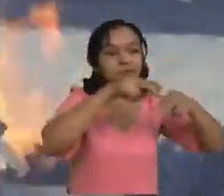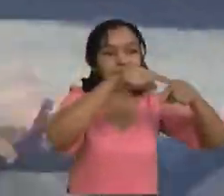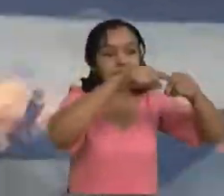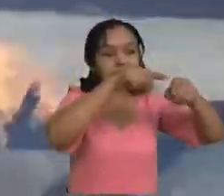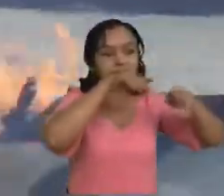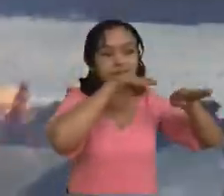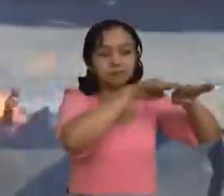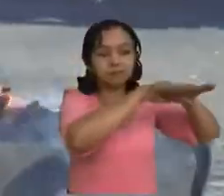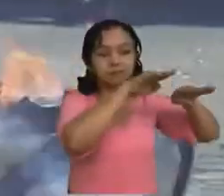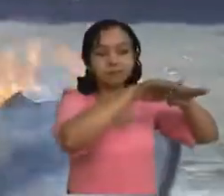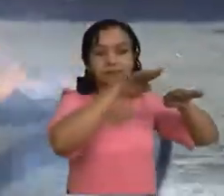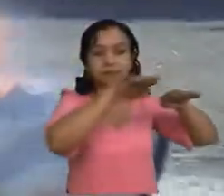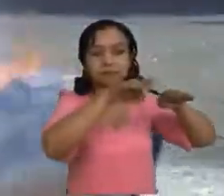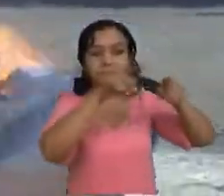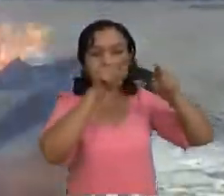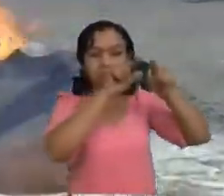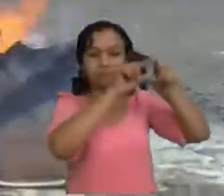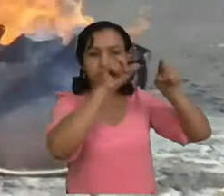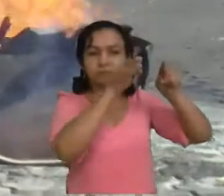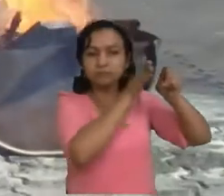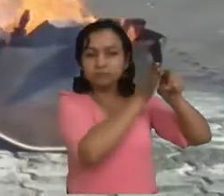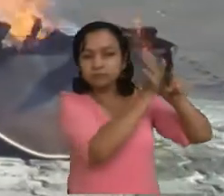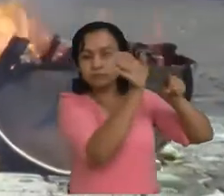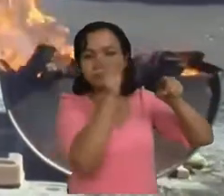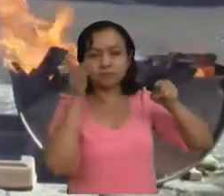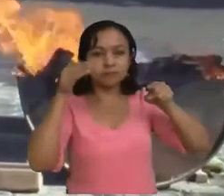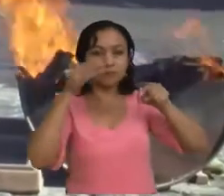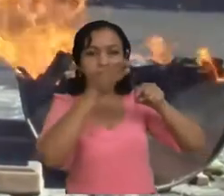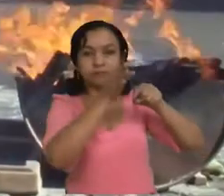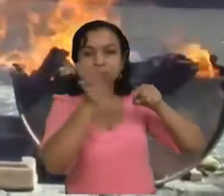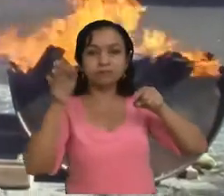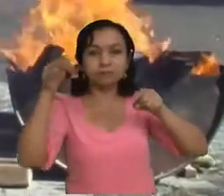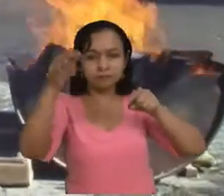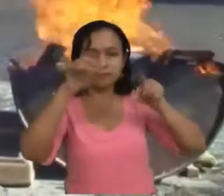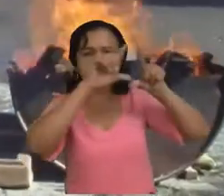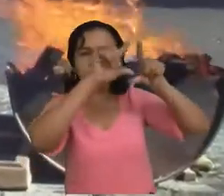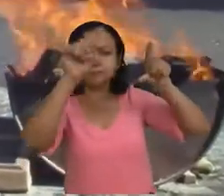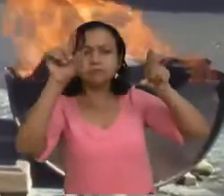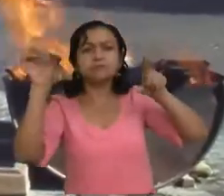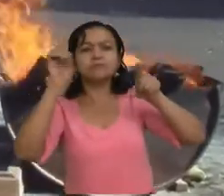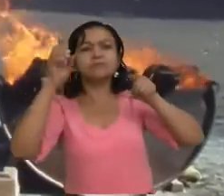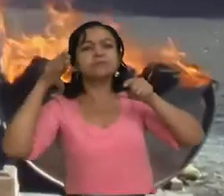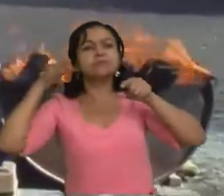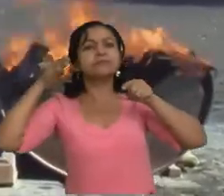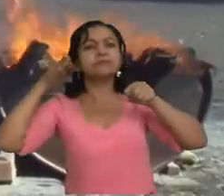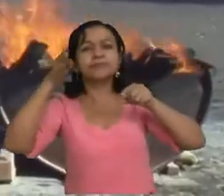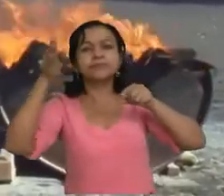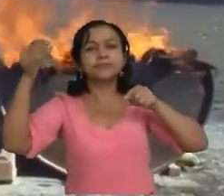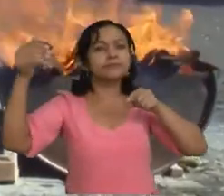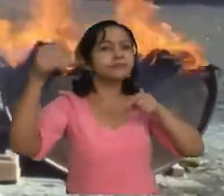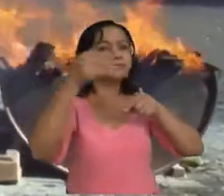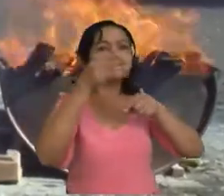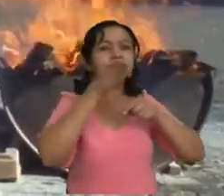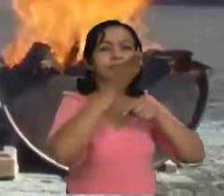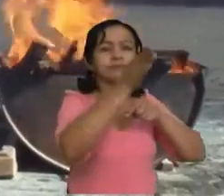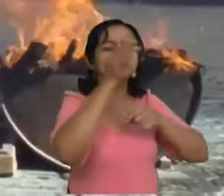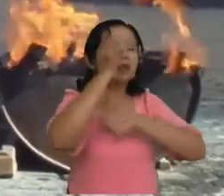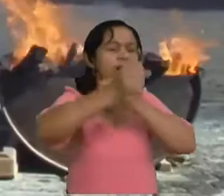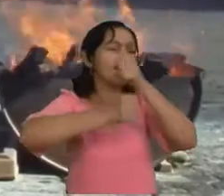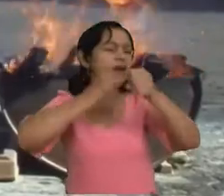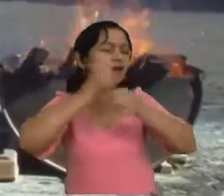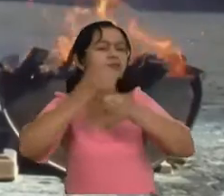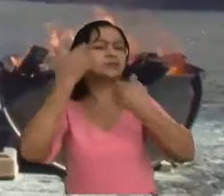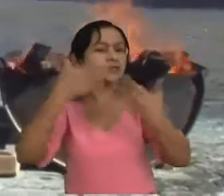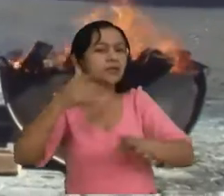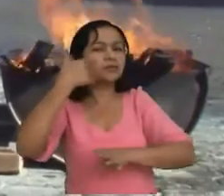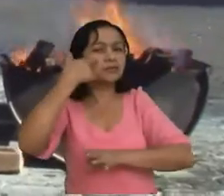está rotulada, la ruta de evacuaciones igual tiene su rótulo donde ellos mismos ya conocen, tienen bastantes años de estar aquí y